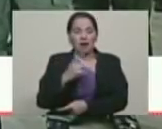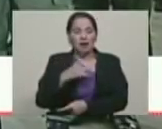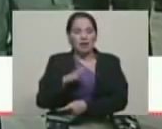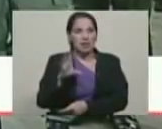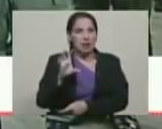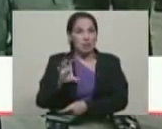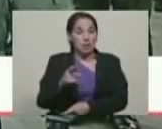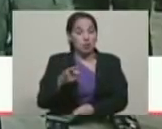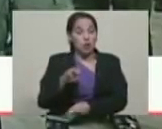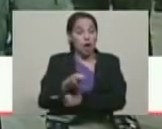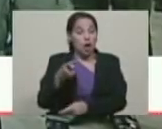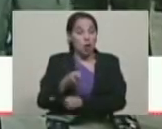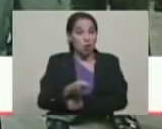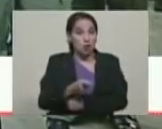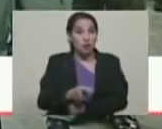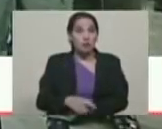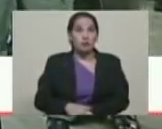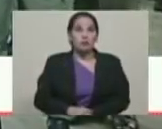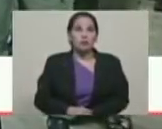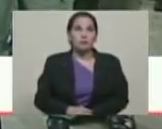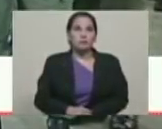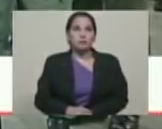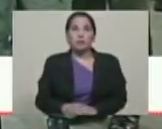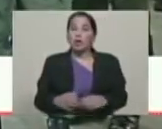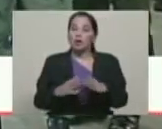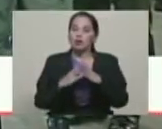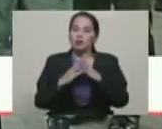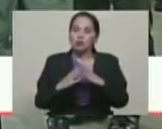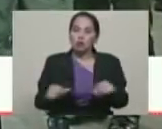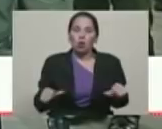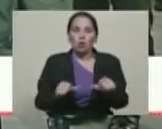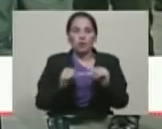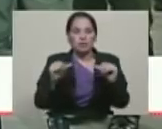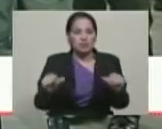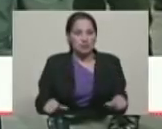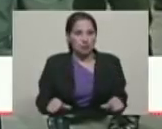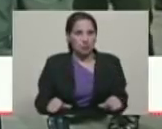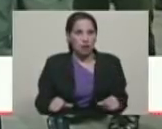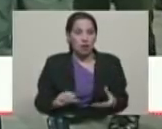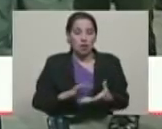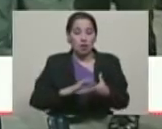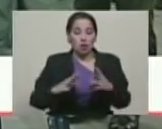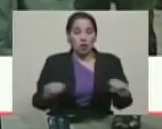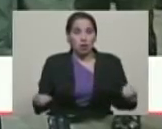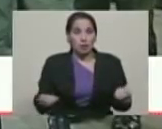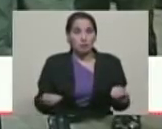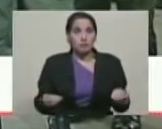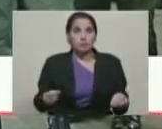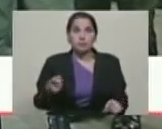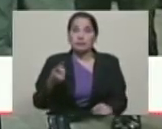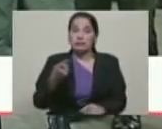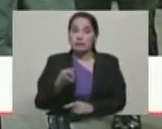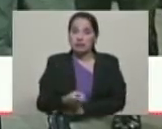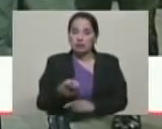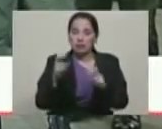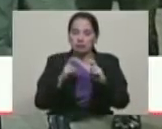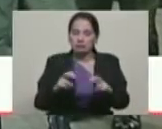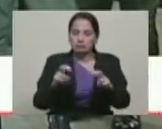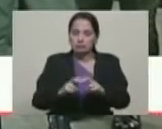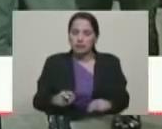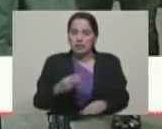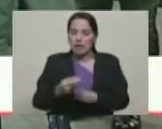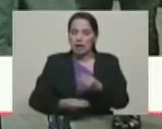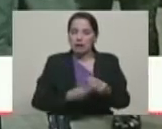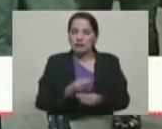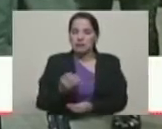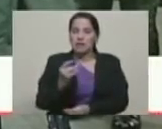Es una orden. Todo el sistema de distribución de los CLAP debe realizarse a través del carné de la